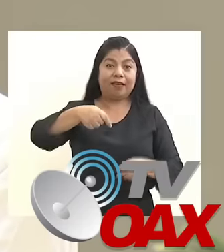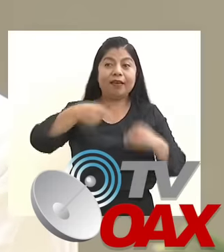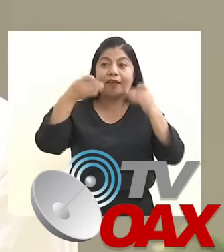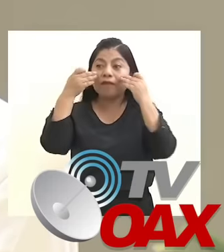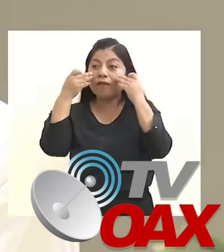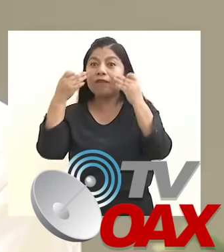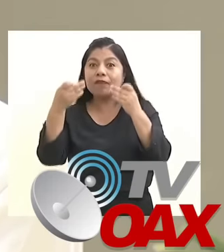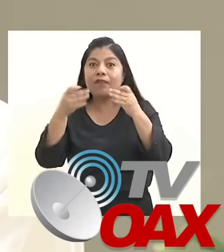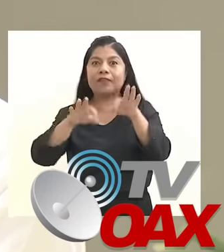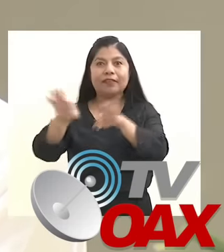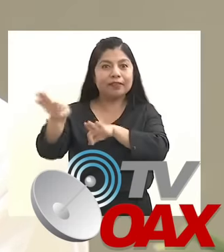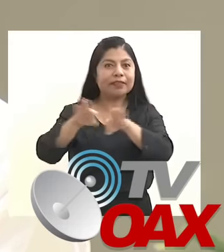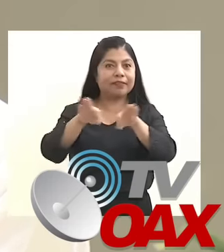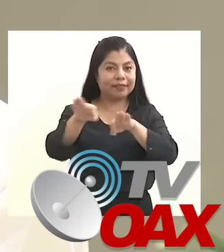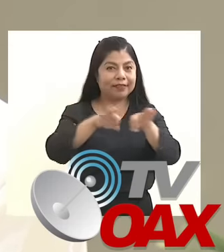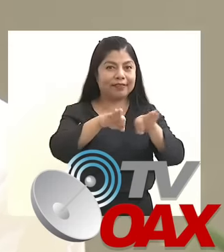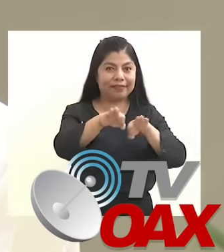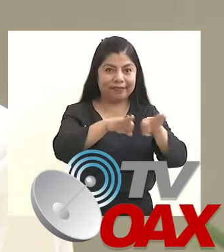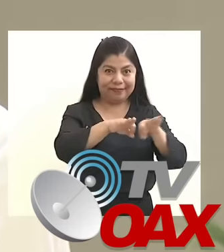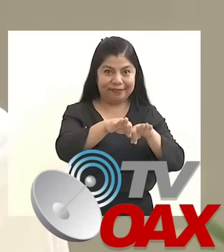porque